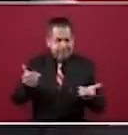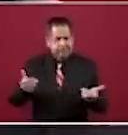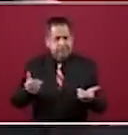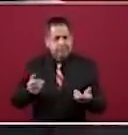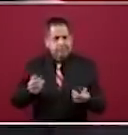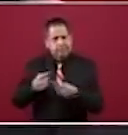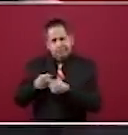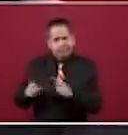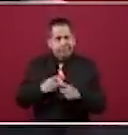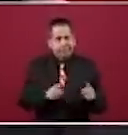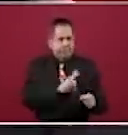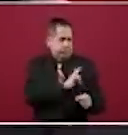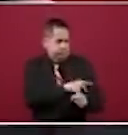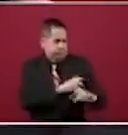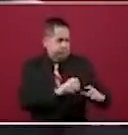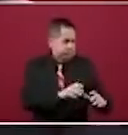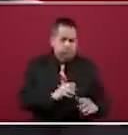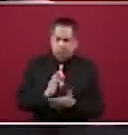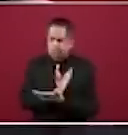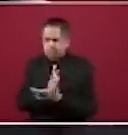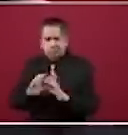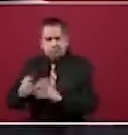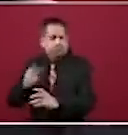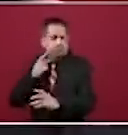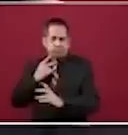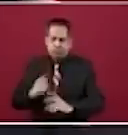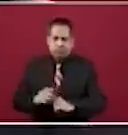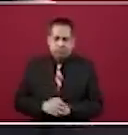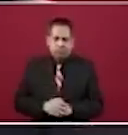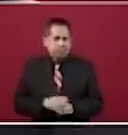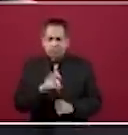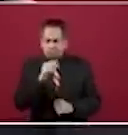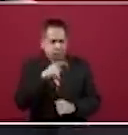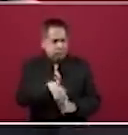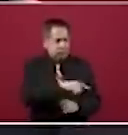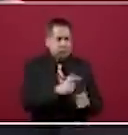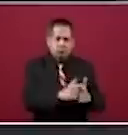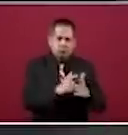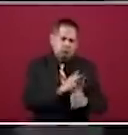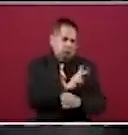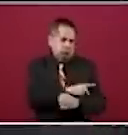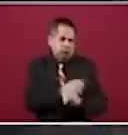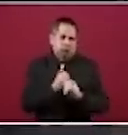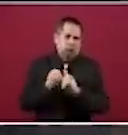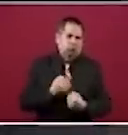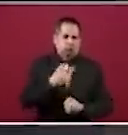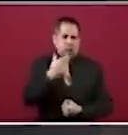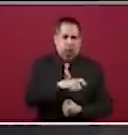Que ningún grupo, por poderoso que sea, se apodere